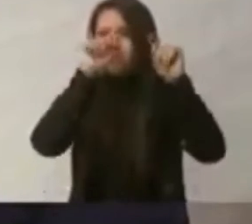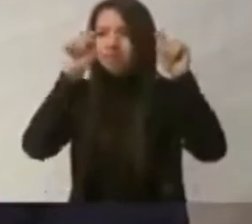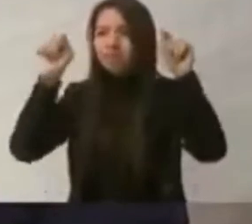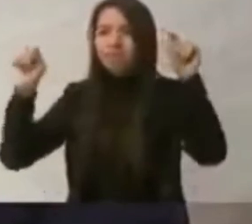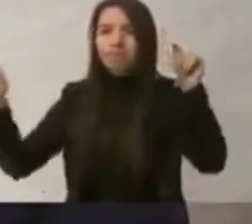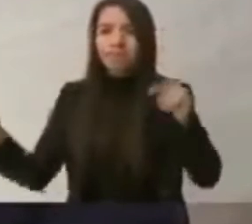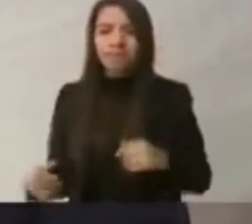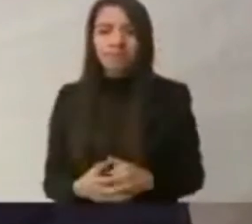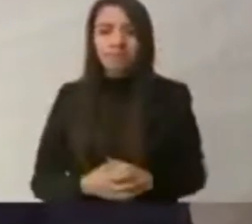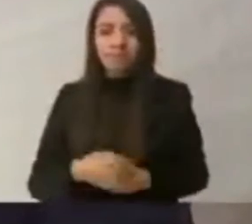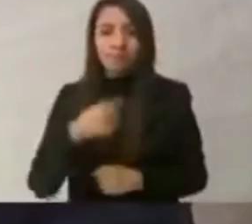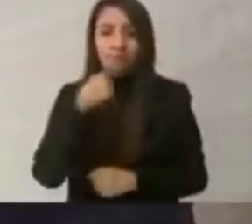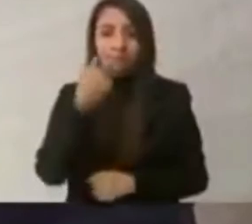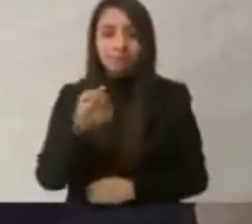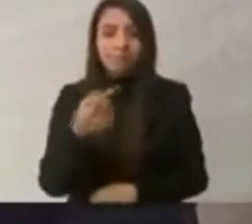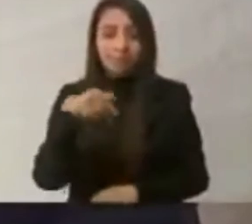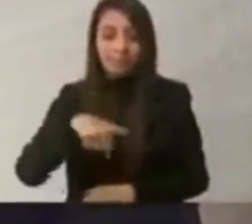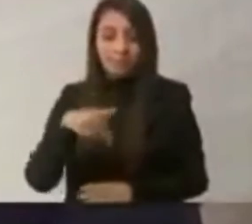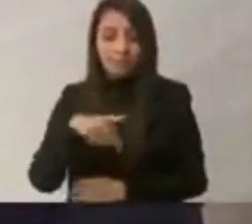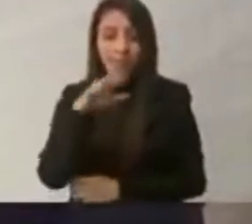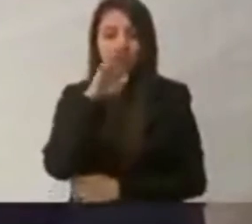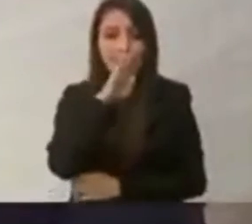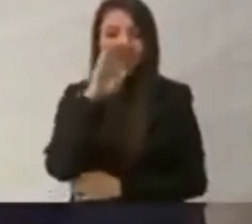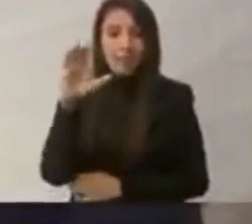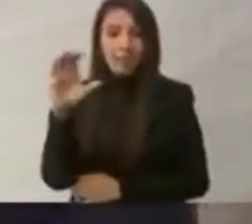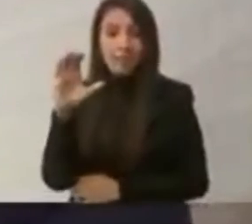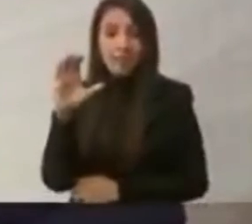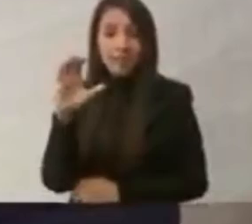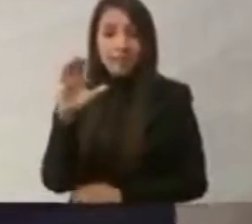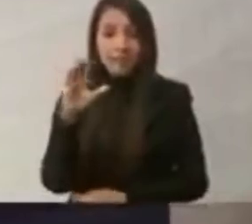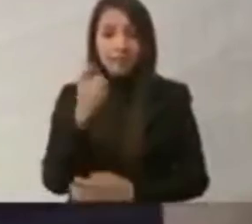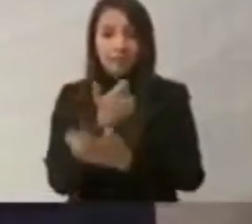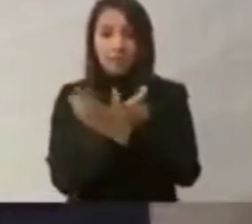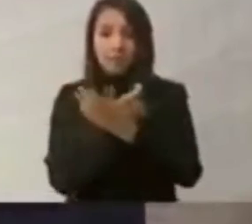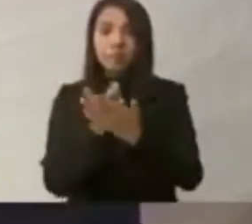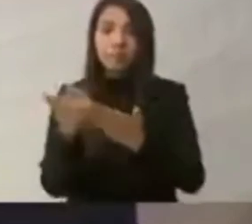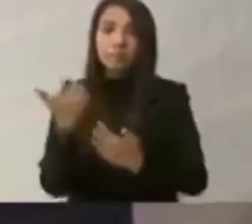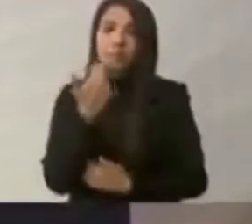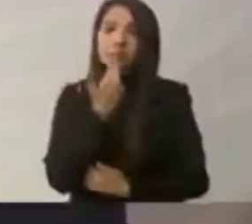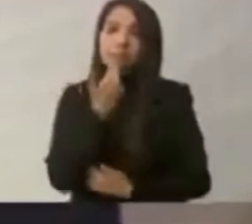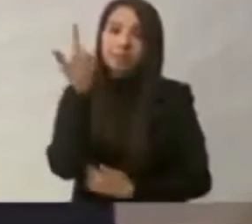en Baja California el salario es mejor